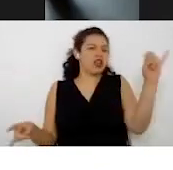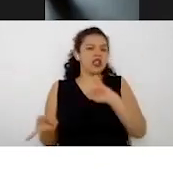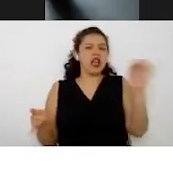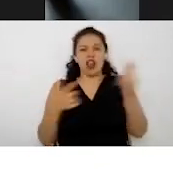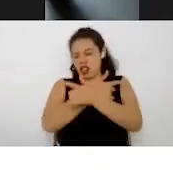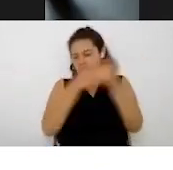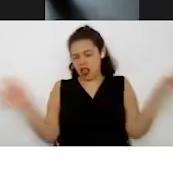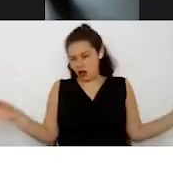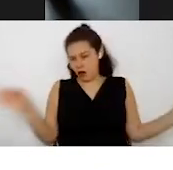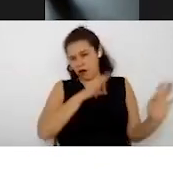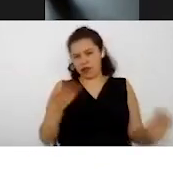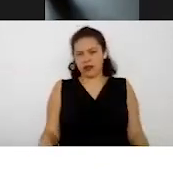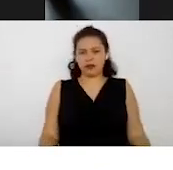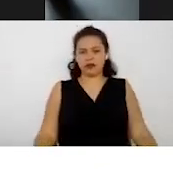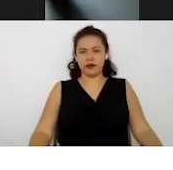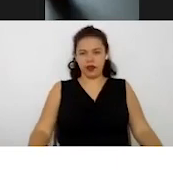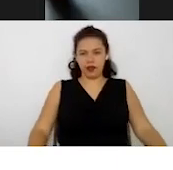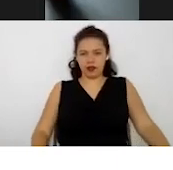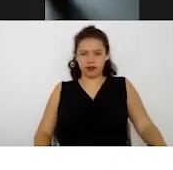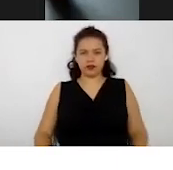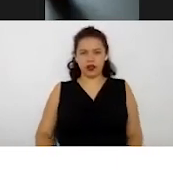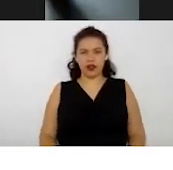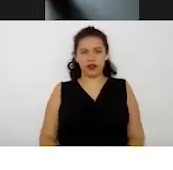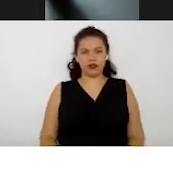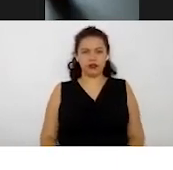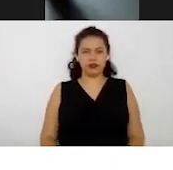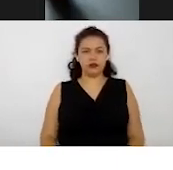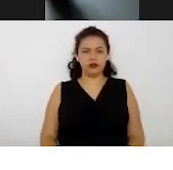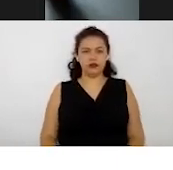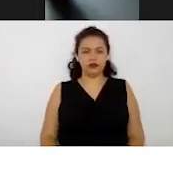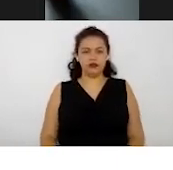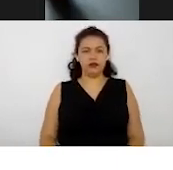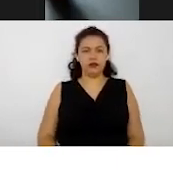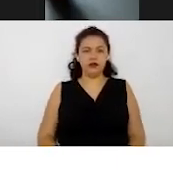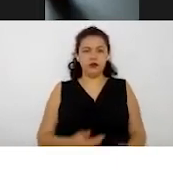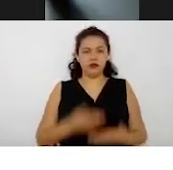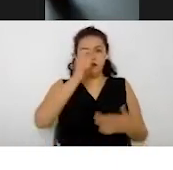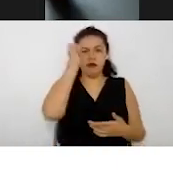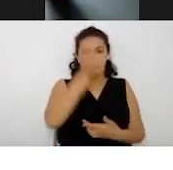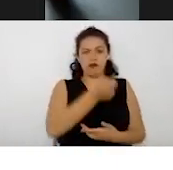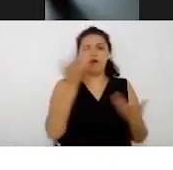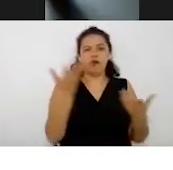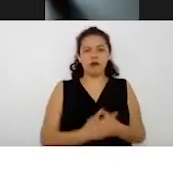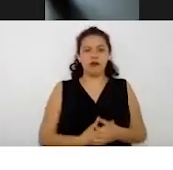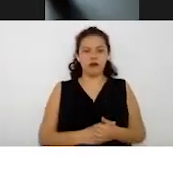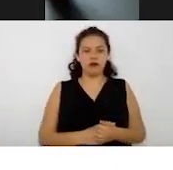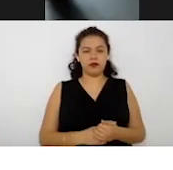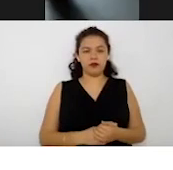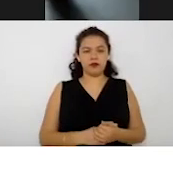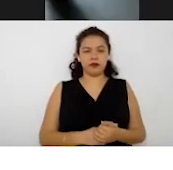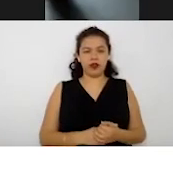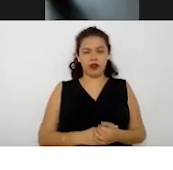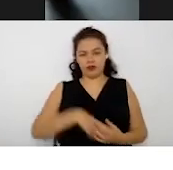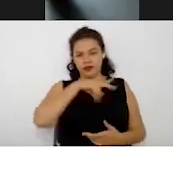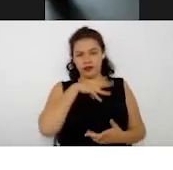con la que más se acomode. ¿Ok? ¿En qué va a consistir esto? Con mi mano, con la base del caballo